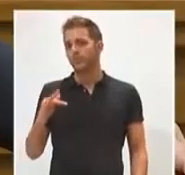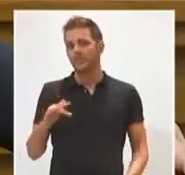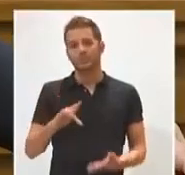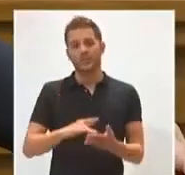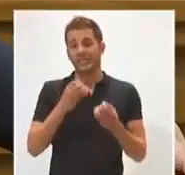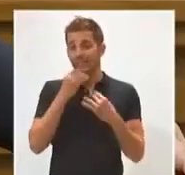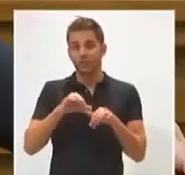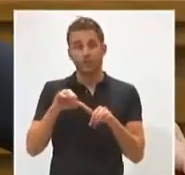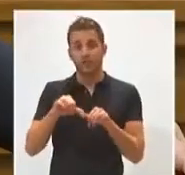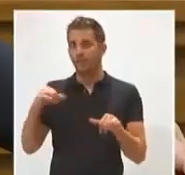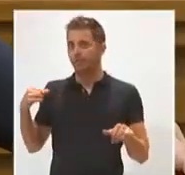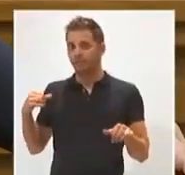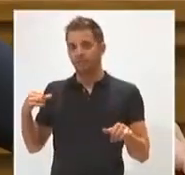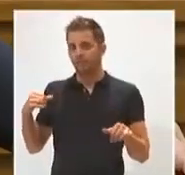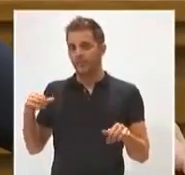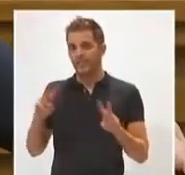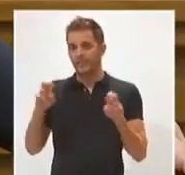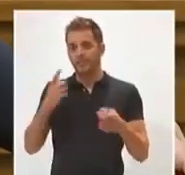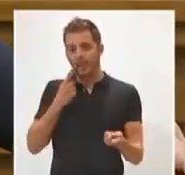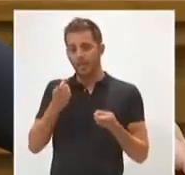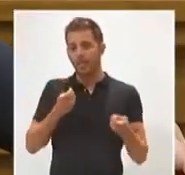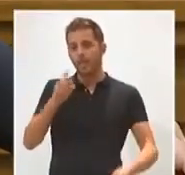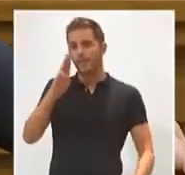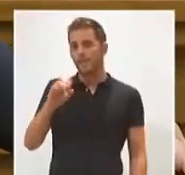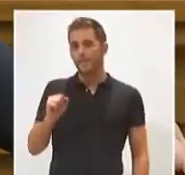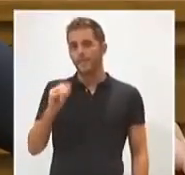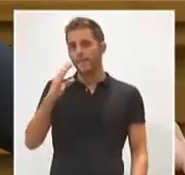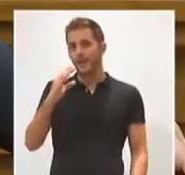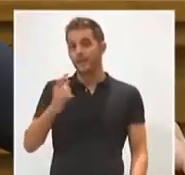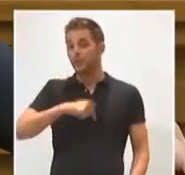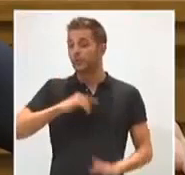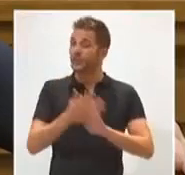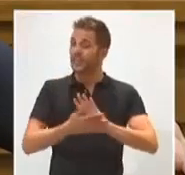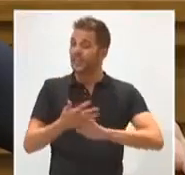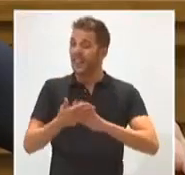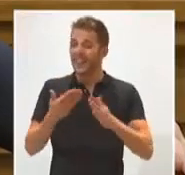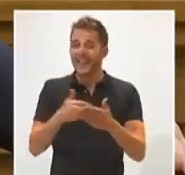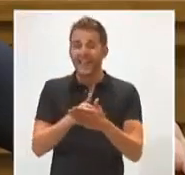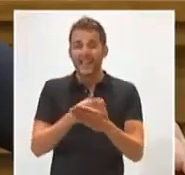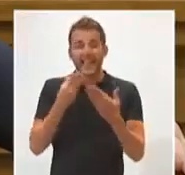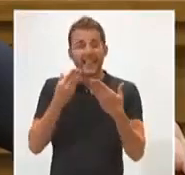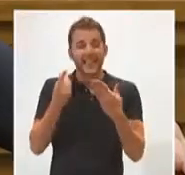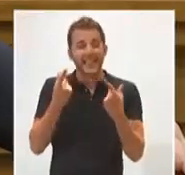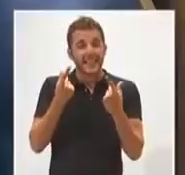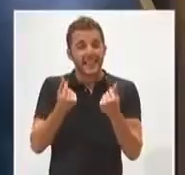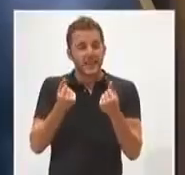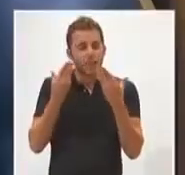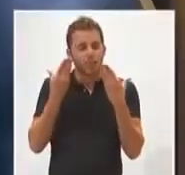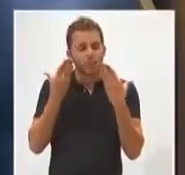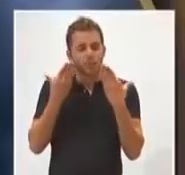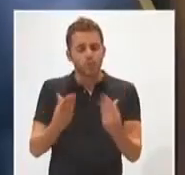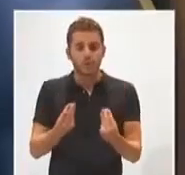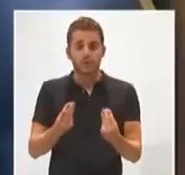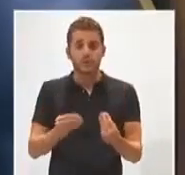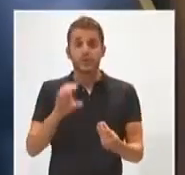en la negociación por la paz estamos hablando de muchísimo dinero que nos sigue convirtiendo en la segunda comunidad